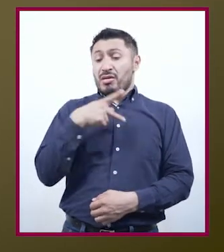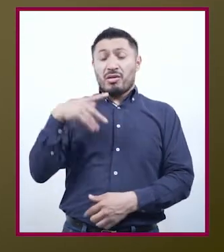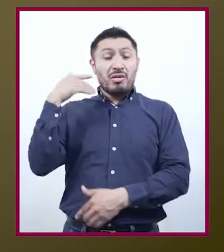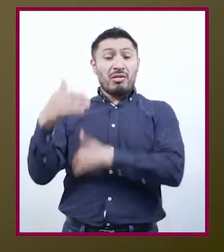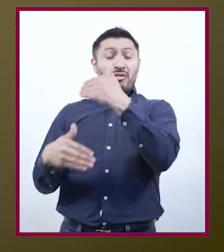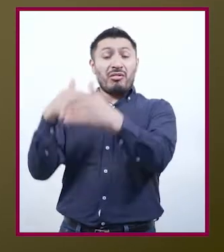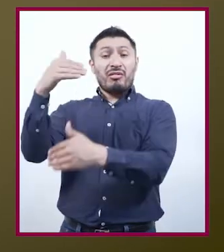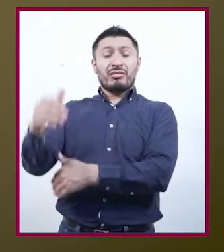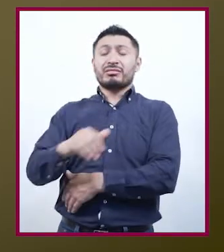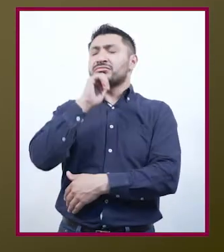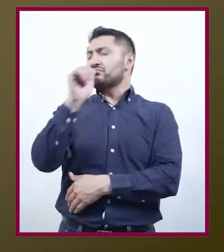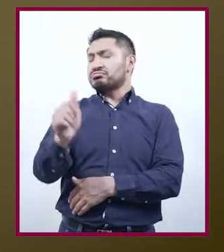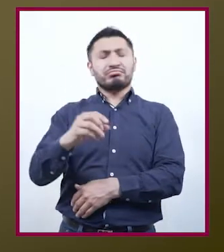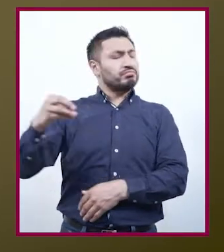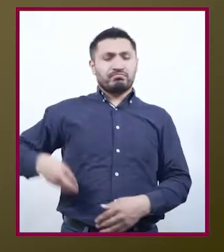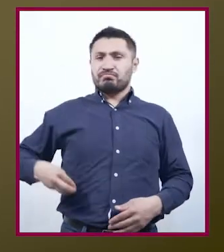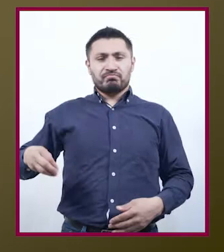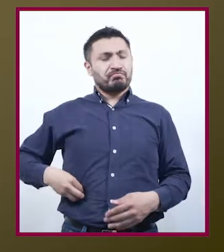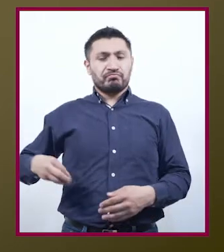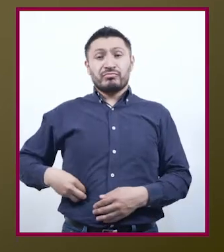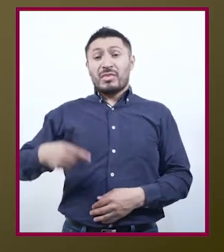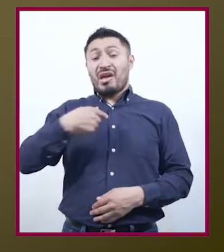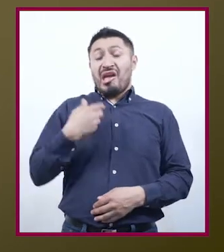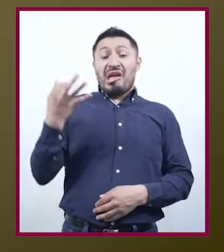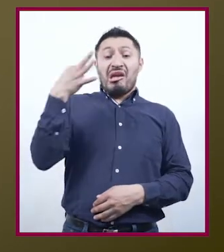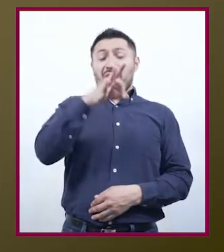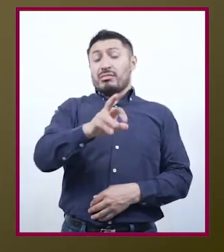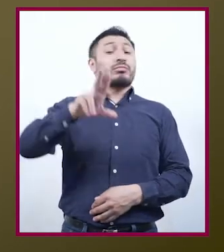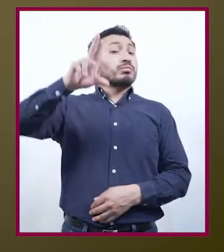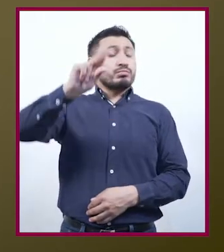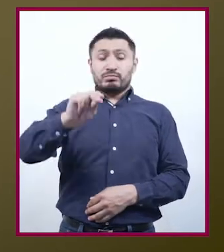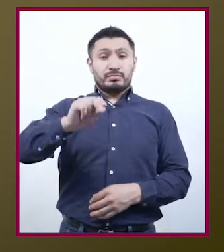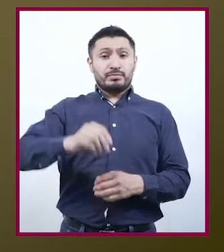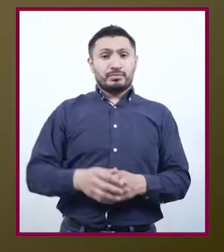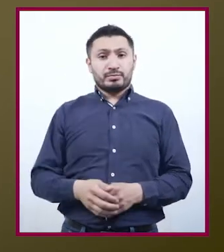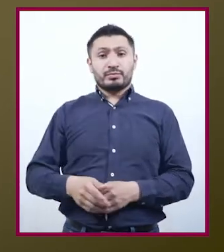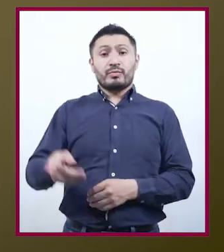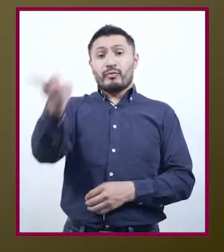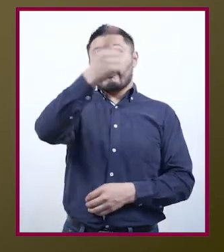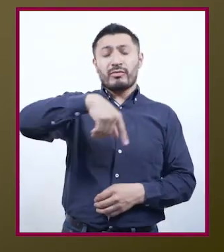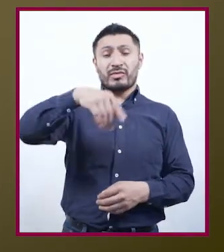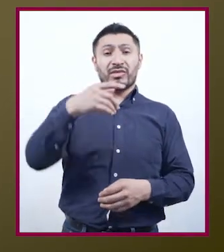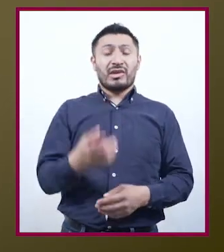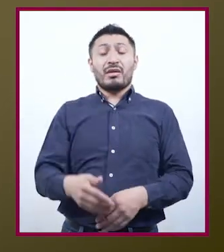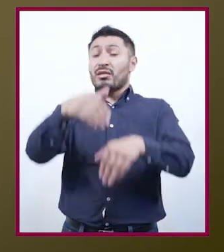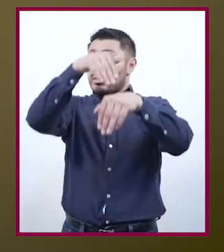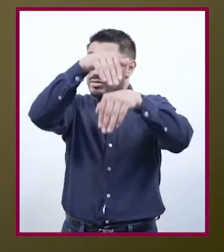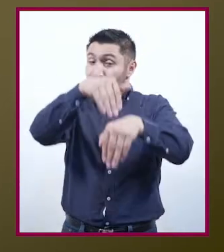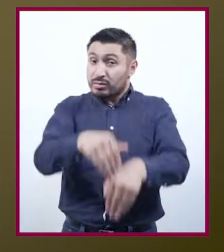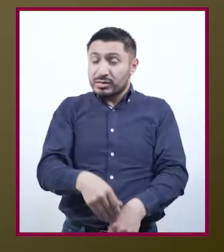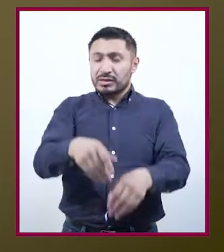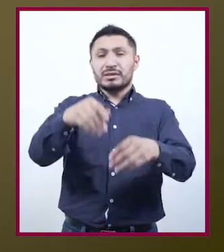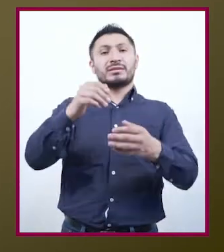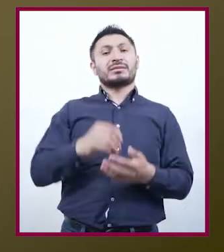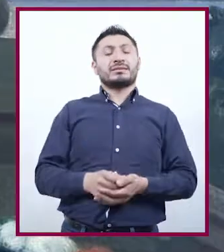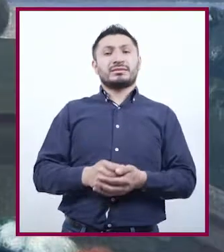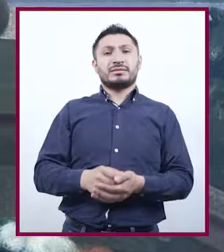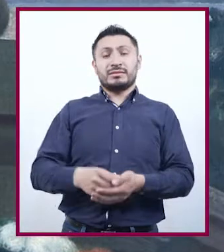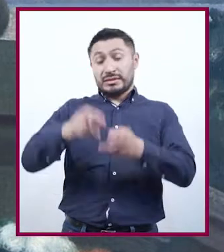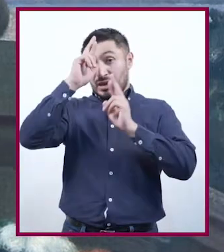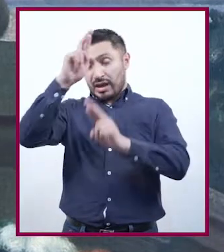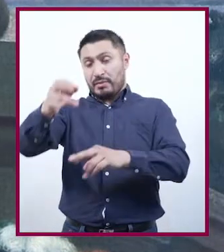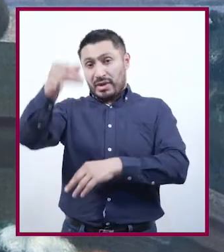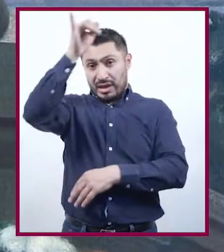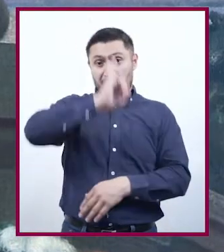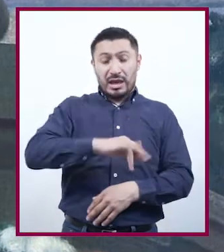a mis hijos y su posteridad esta mancha. No soy traidor, no. Guardad subordinación y prestad